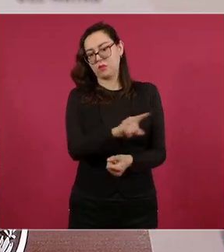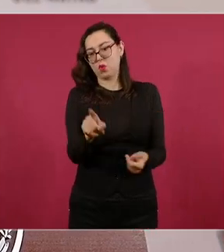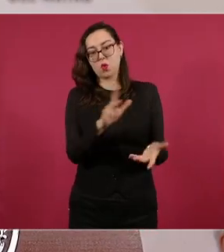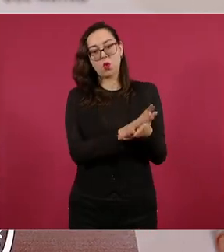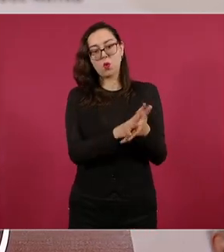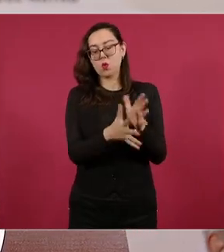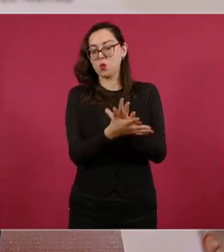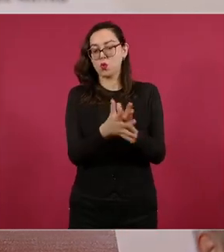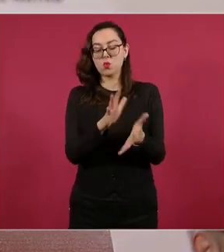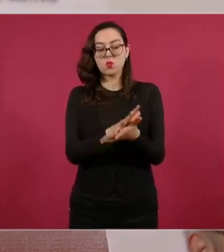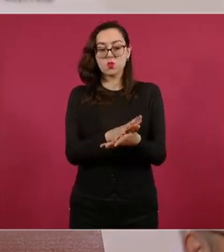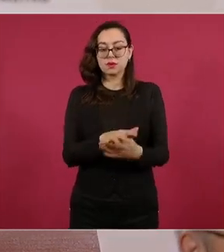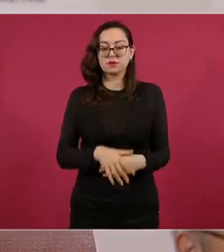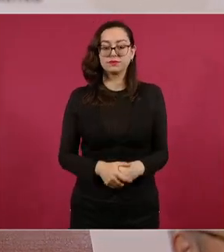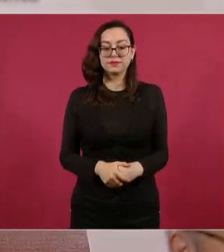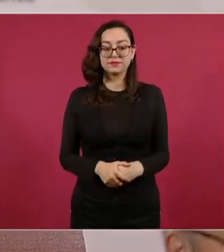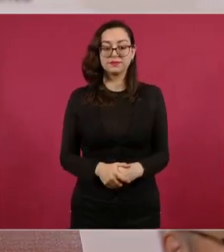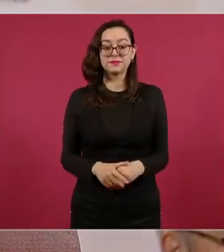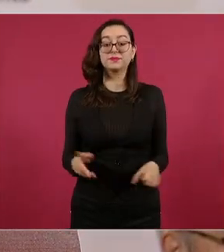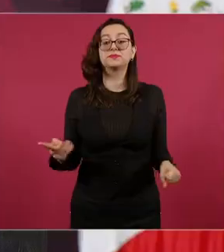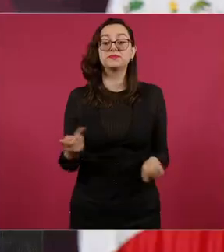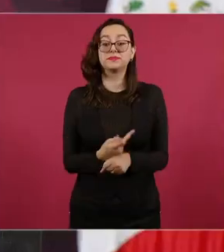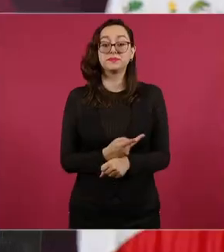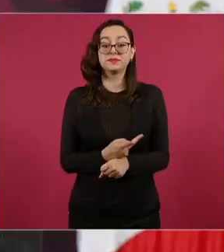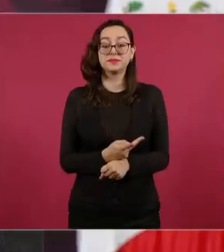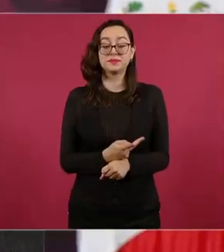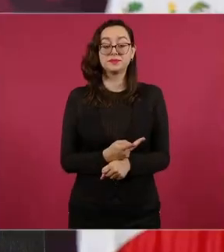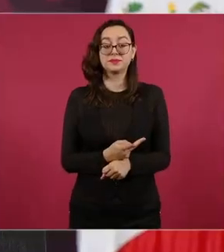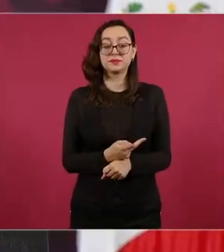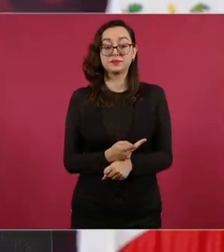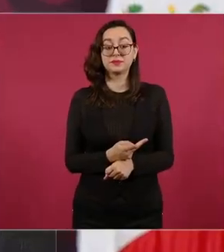el que encabezaba era el abogado.